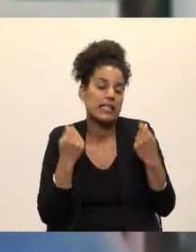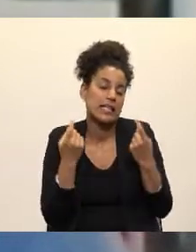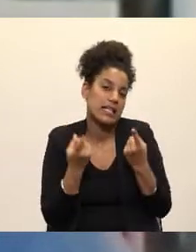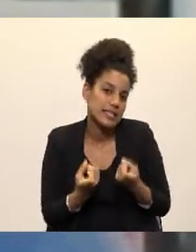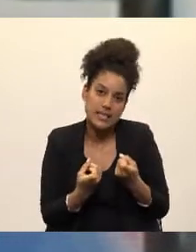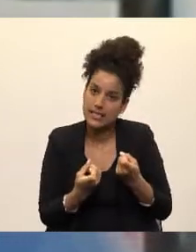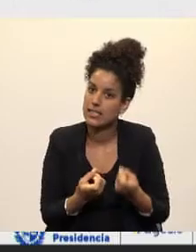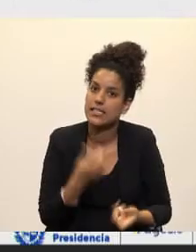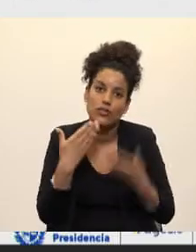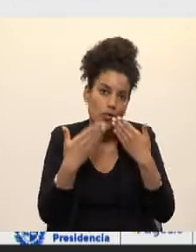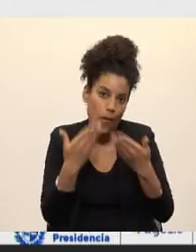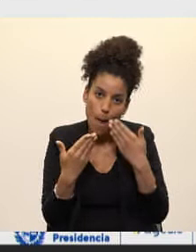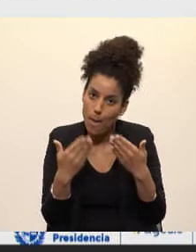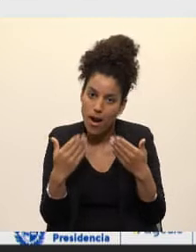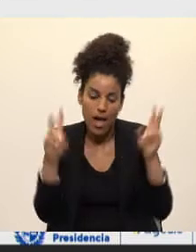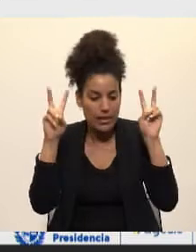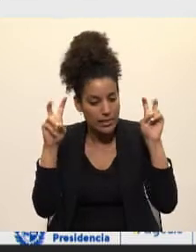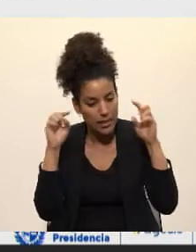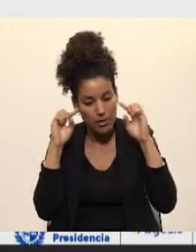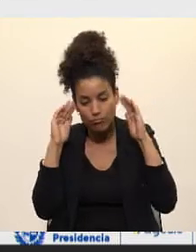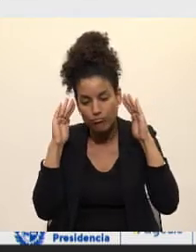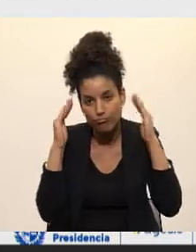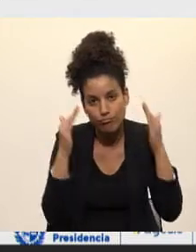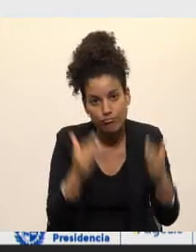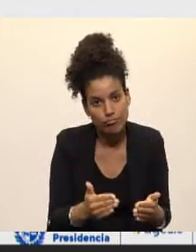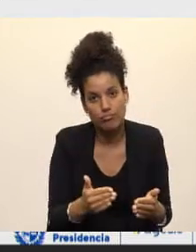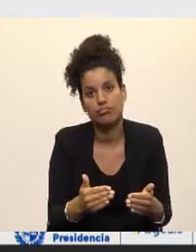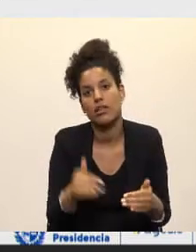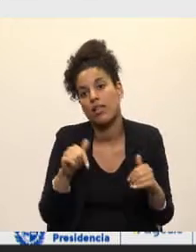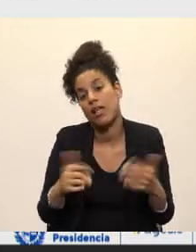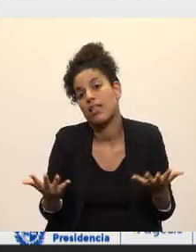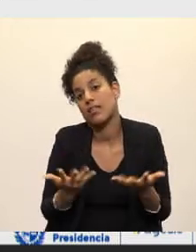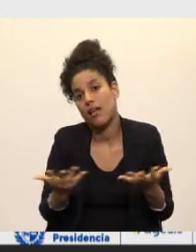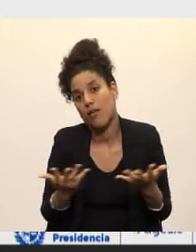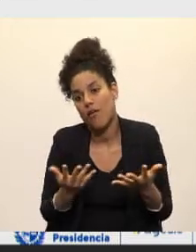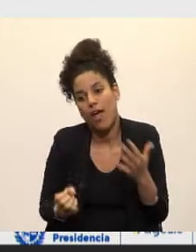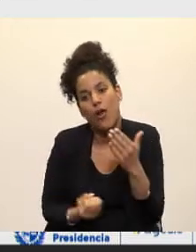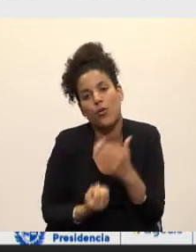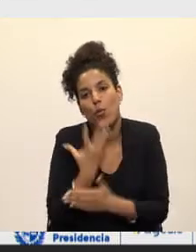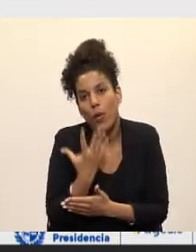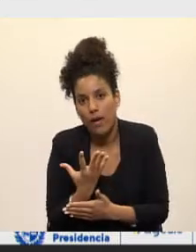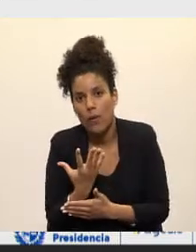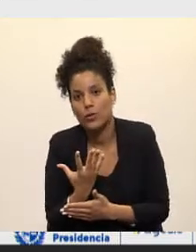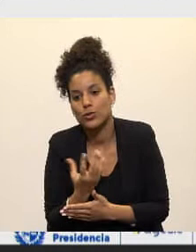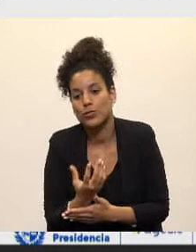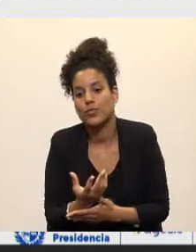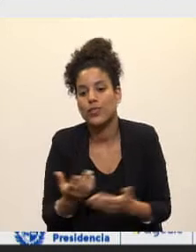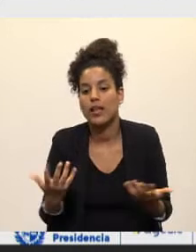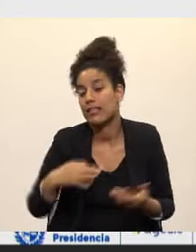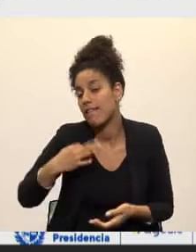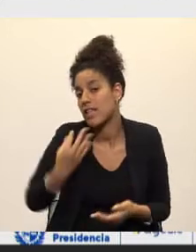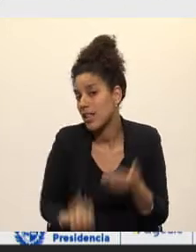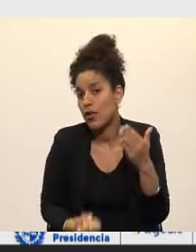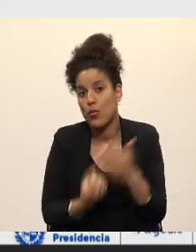este contexto para poder pensar estos escenarios nuevos, estos escenarios pandémicos